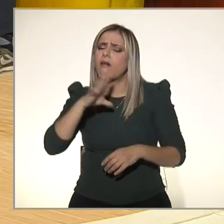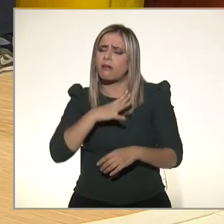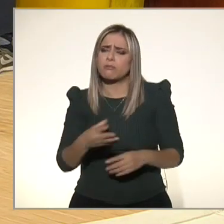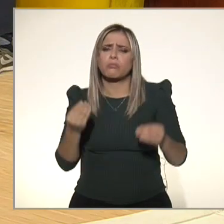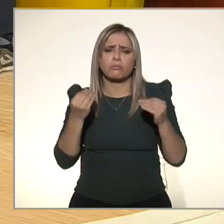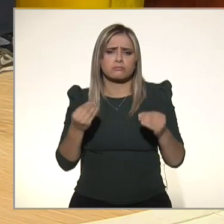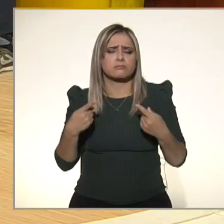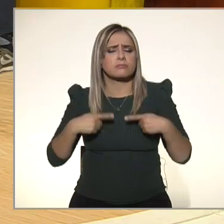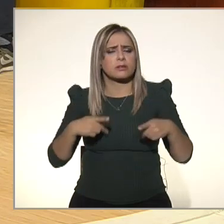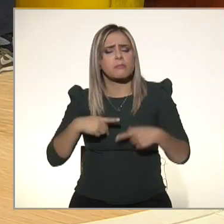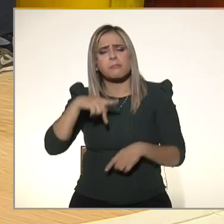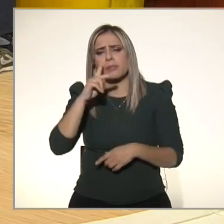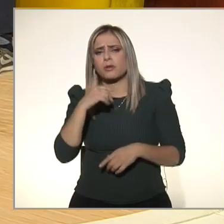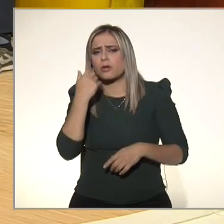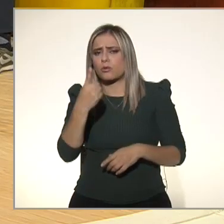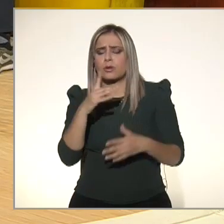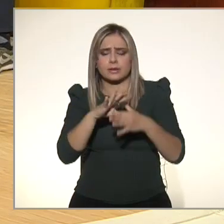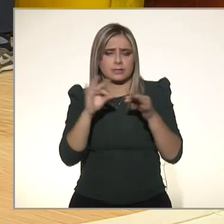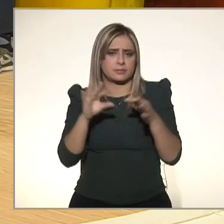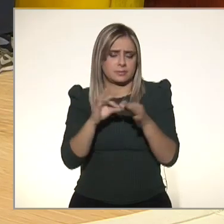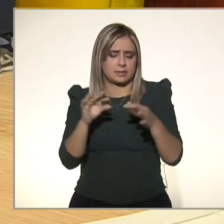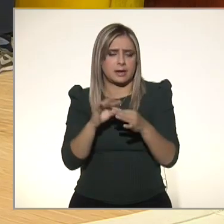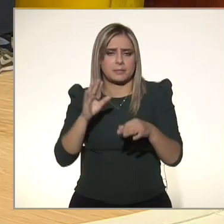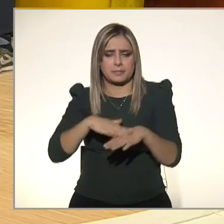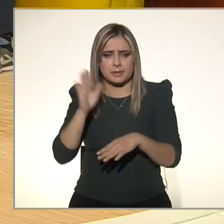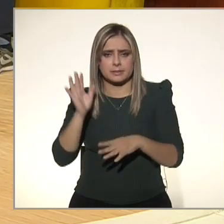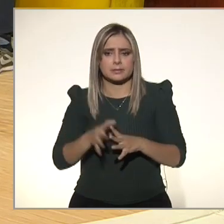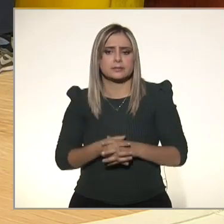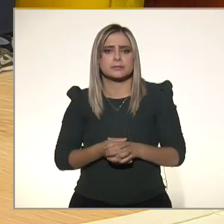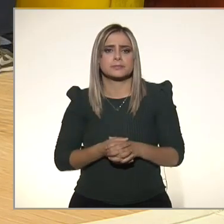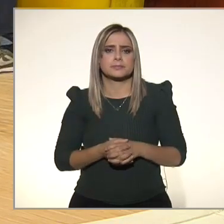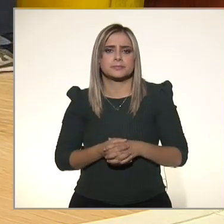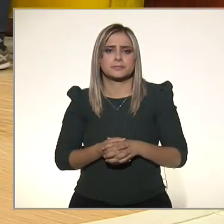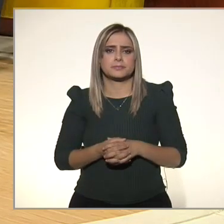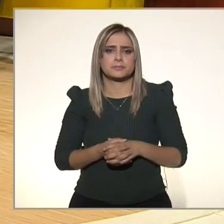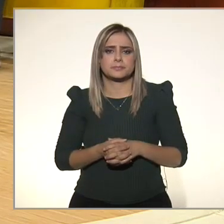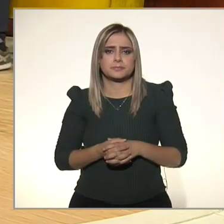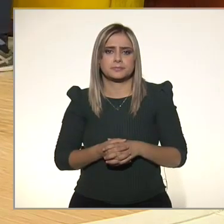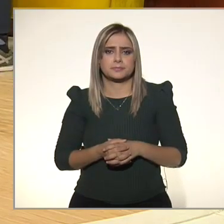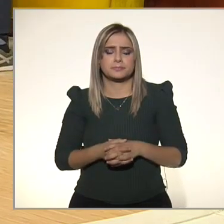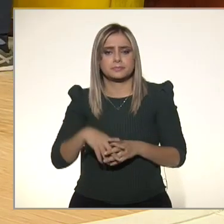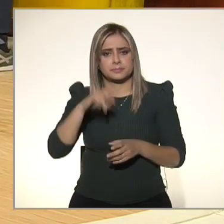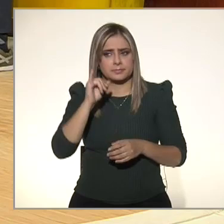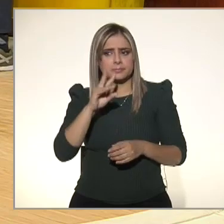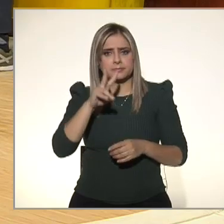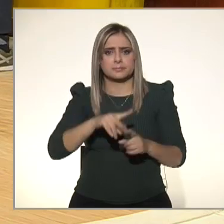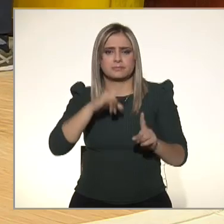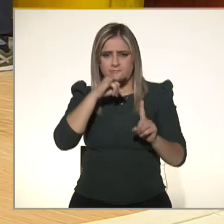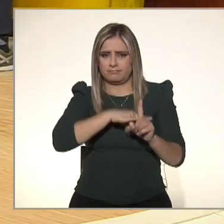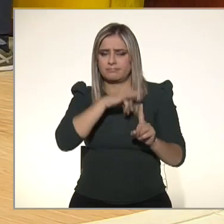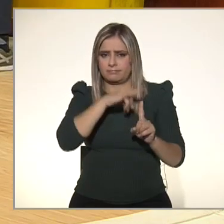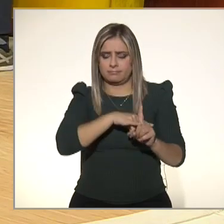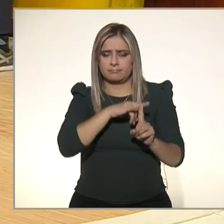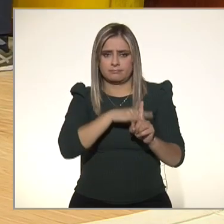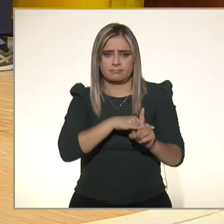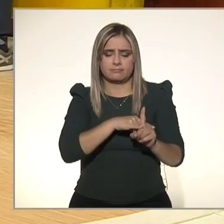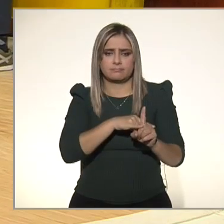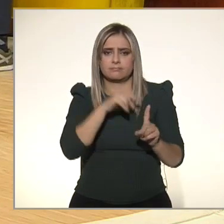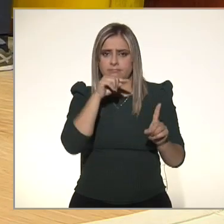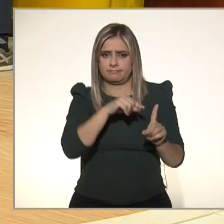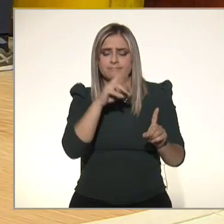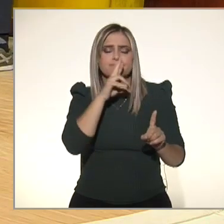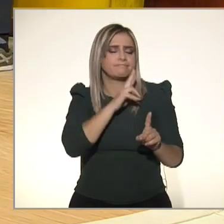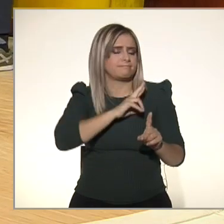poco, no perder la idea de que efectivamente el preservativo o el condón es el